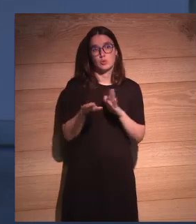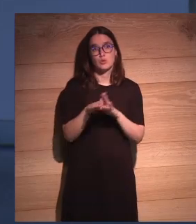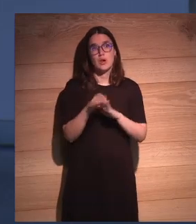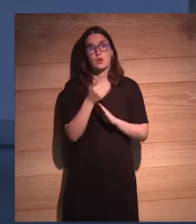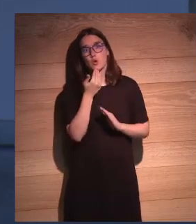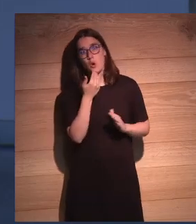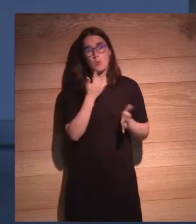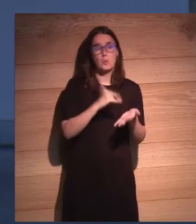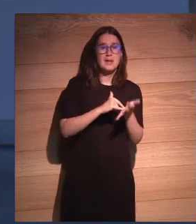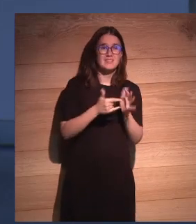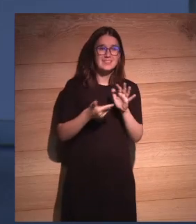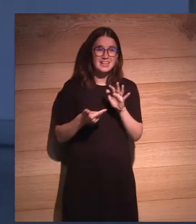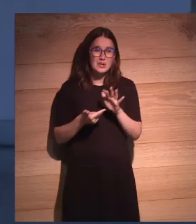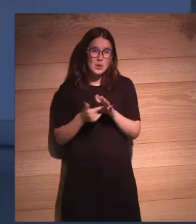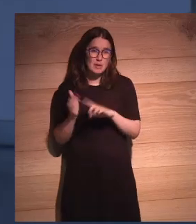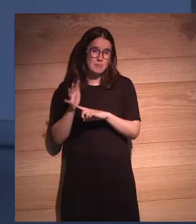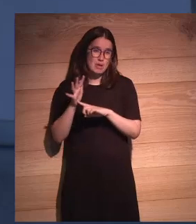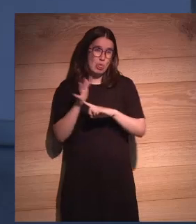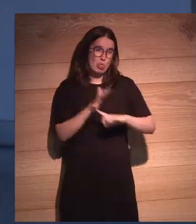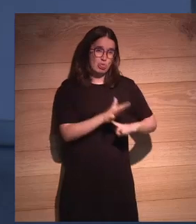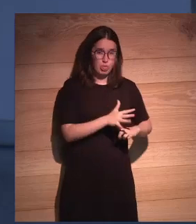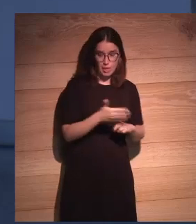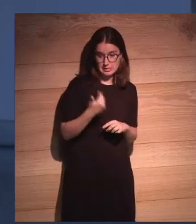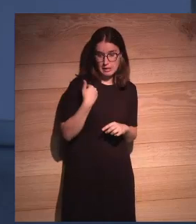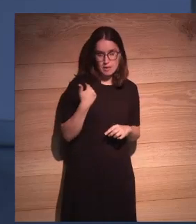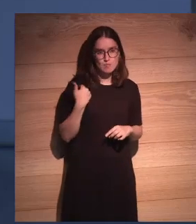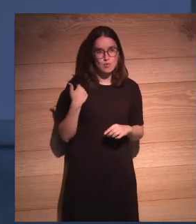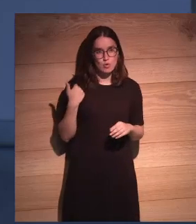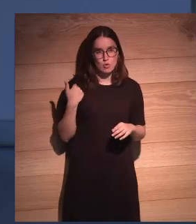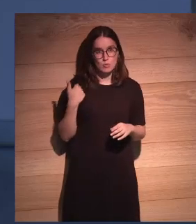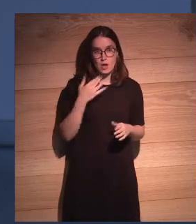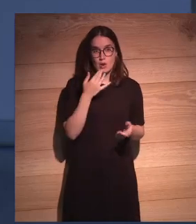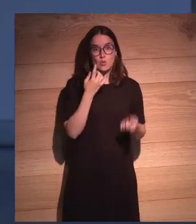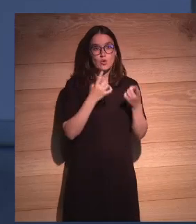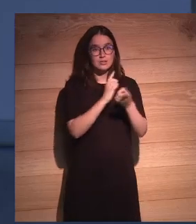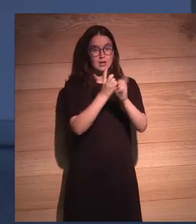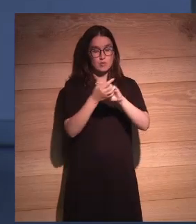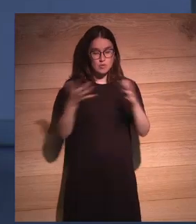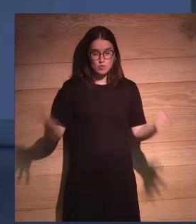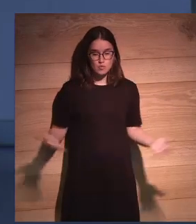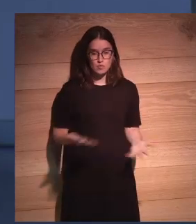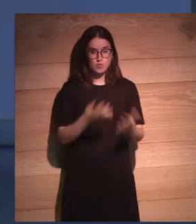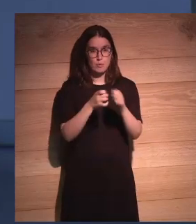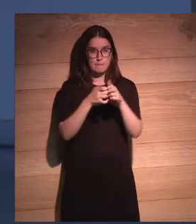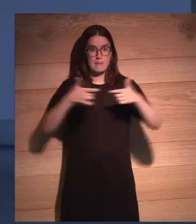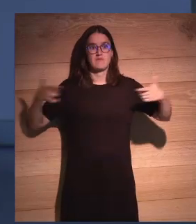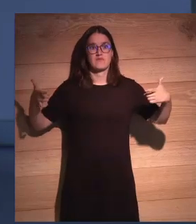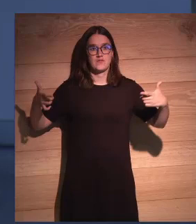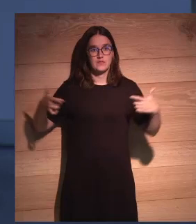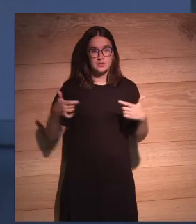como una tecnología marginal hasta solo hace unos años debido a algunos cambios que han impulsado su